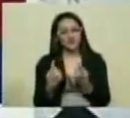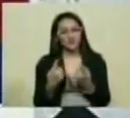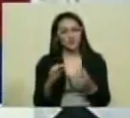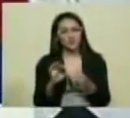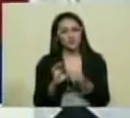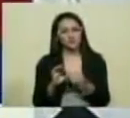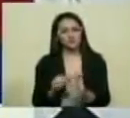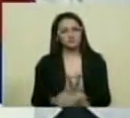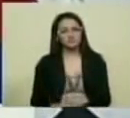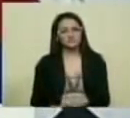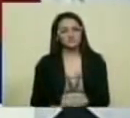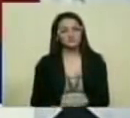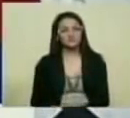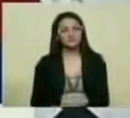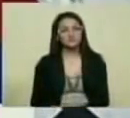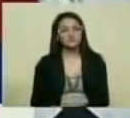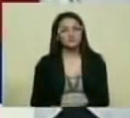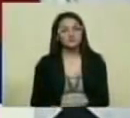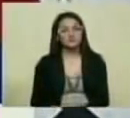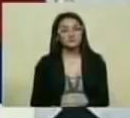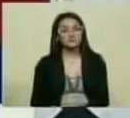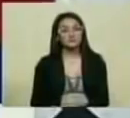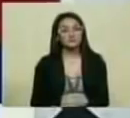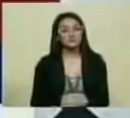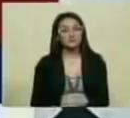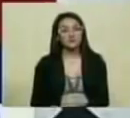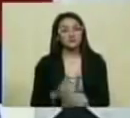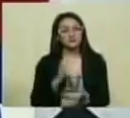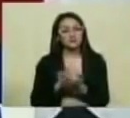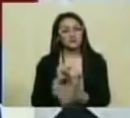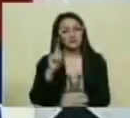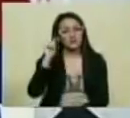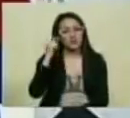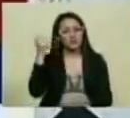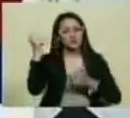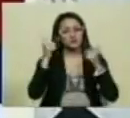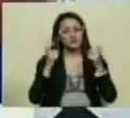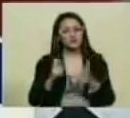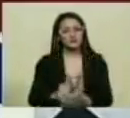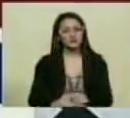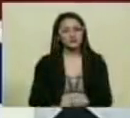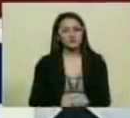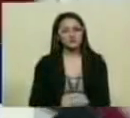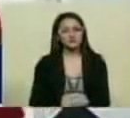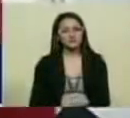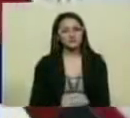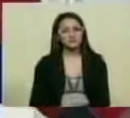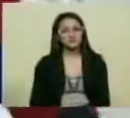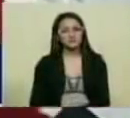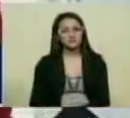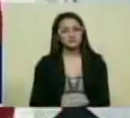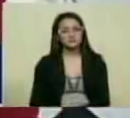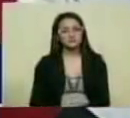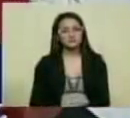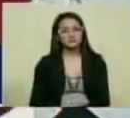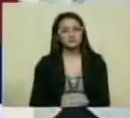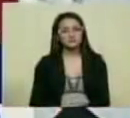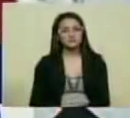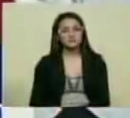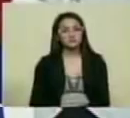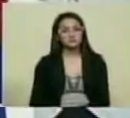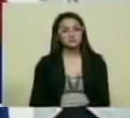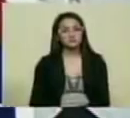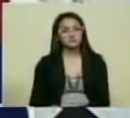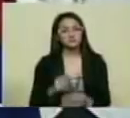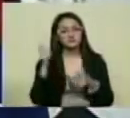Y yo, como no estoy obligado siempre a recordar a Hugo Chávez, ¿verdad? Porque Hugo Chávez es como el faro